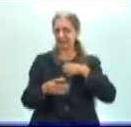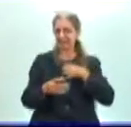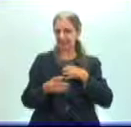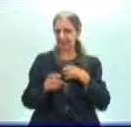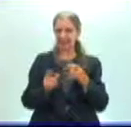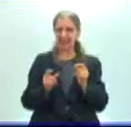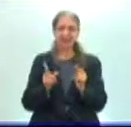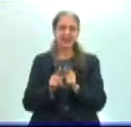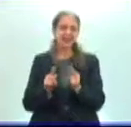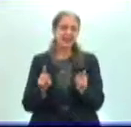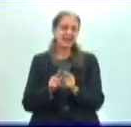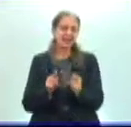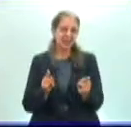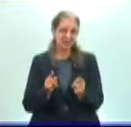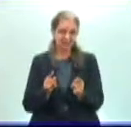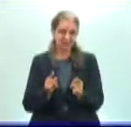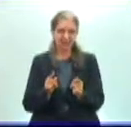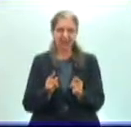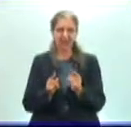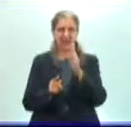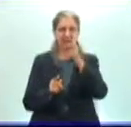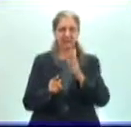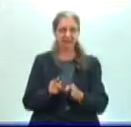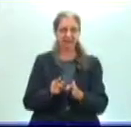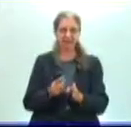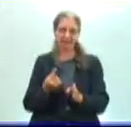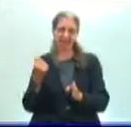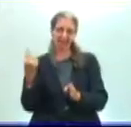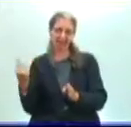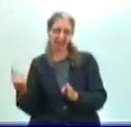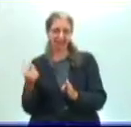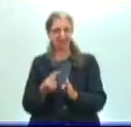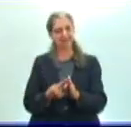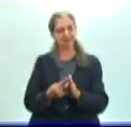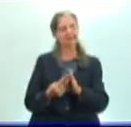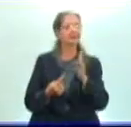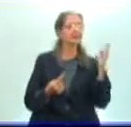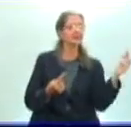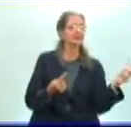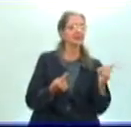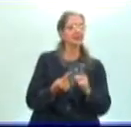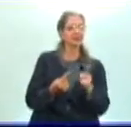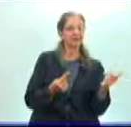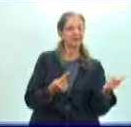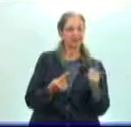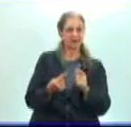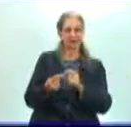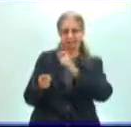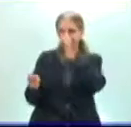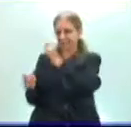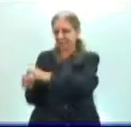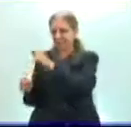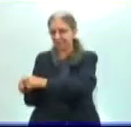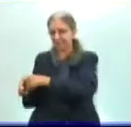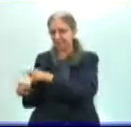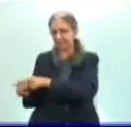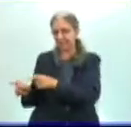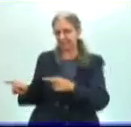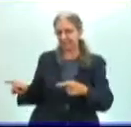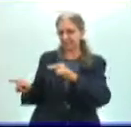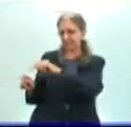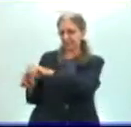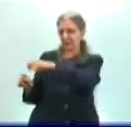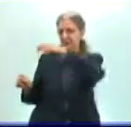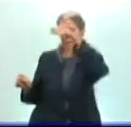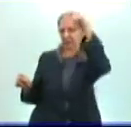distancia de la antena a cada tensor en el suelo. Fíjense